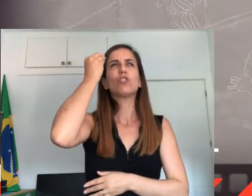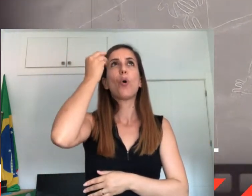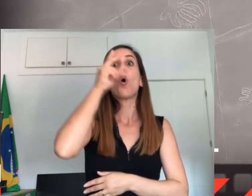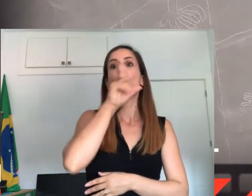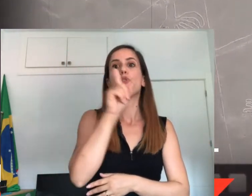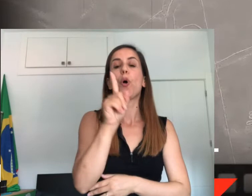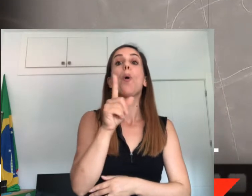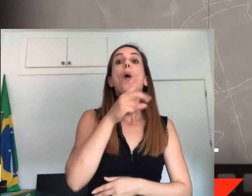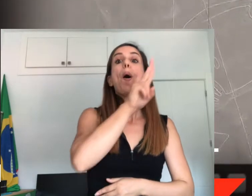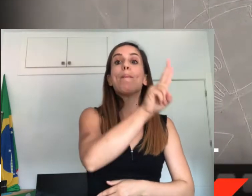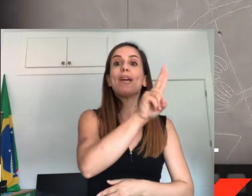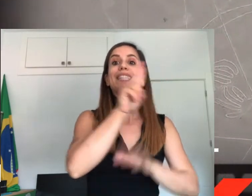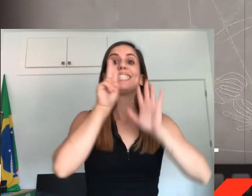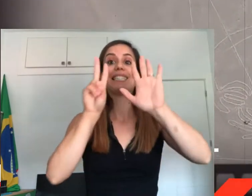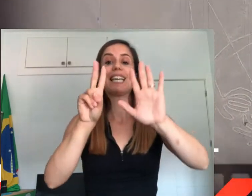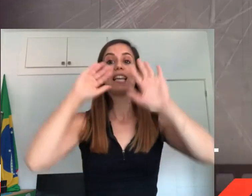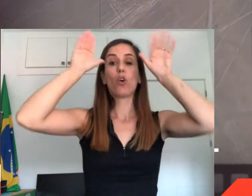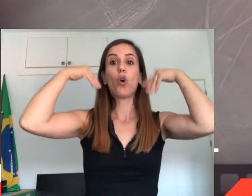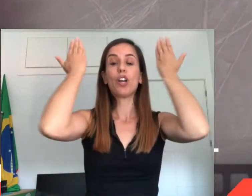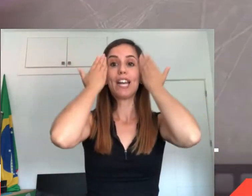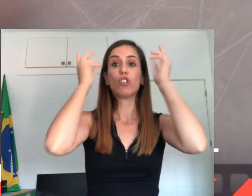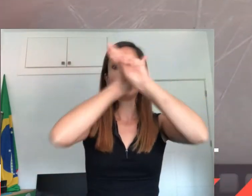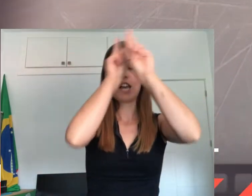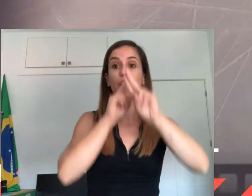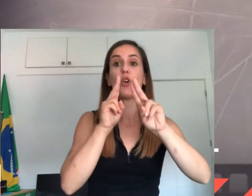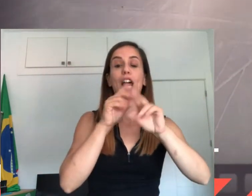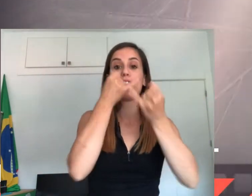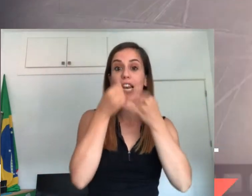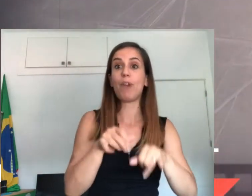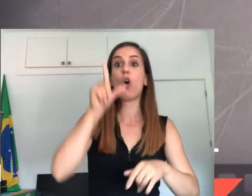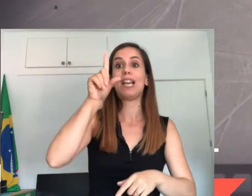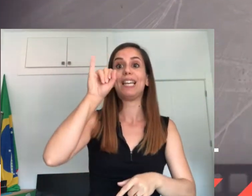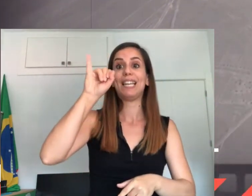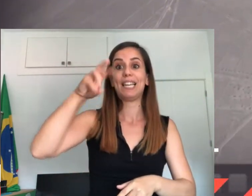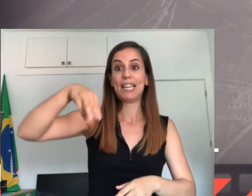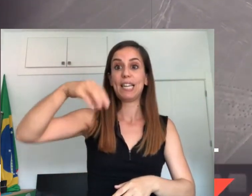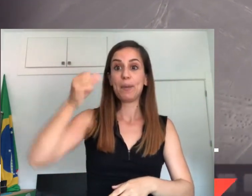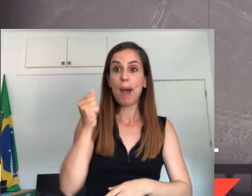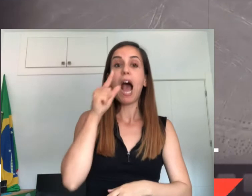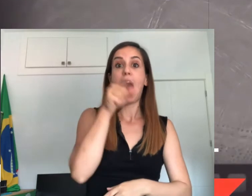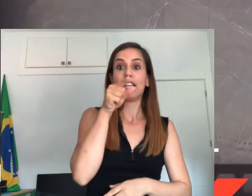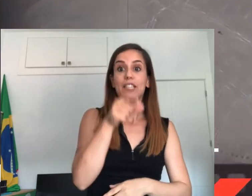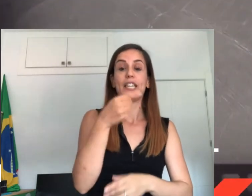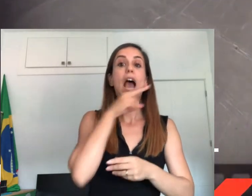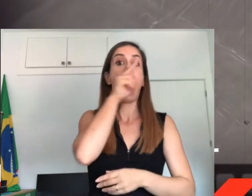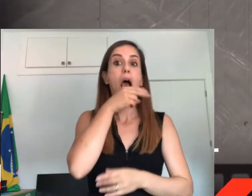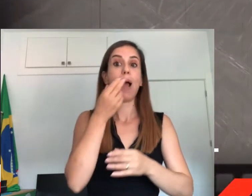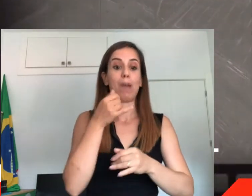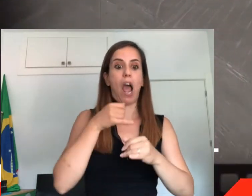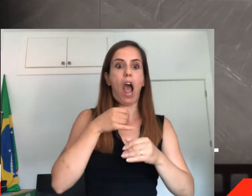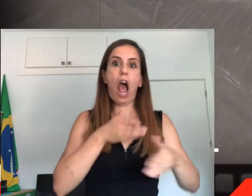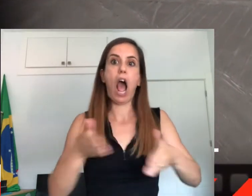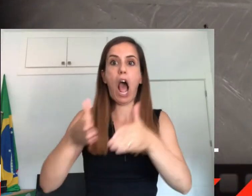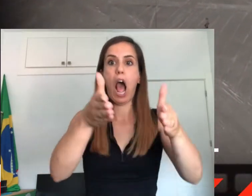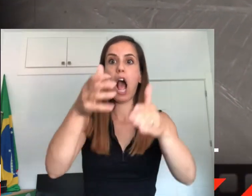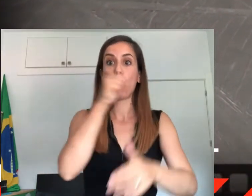sí, en el 27 Congreso Internacional de Americanistas, celebrado en Lima, donde ya habla de acueductos y caminos